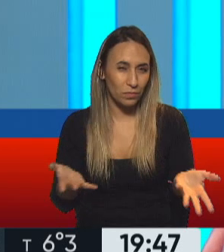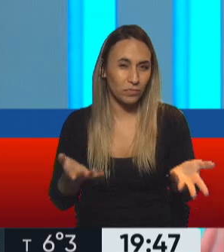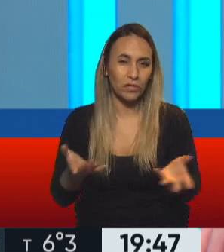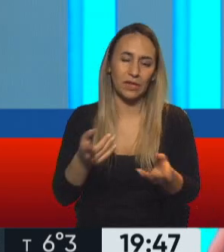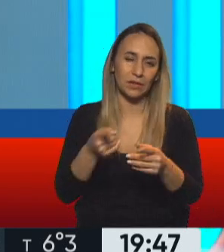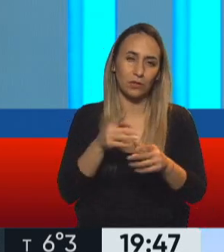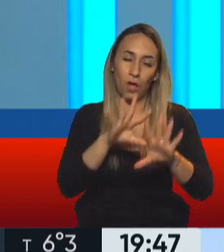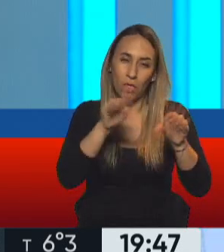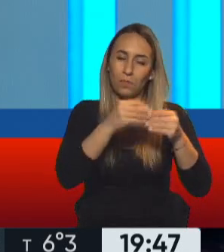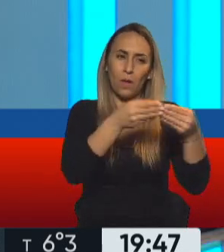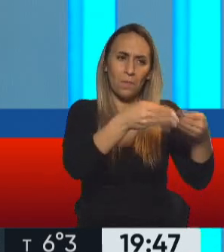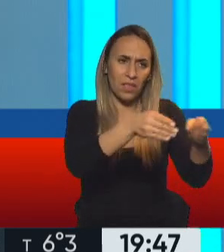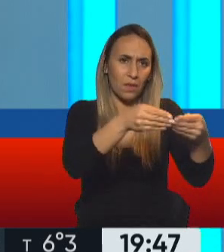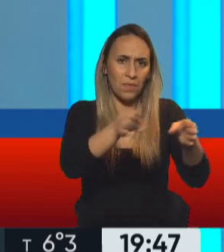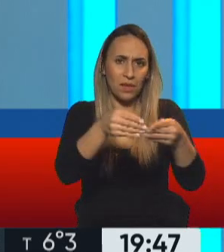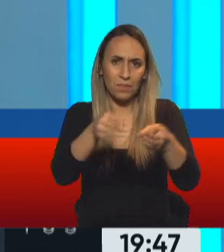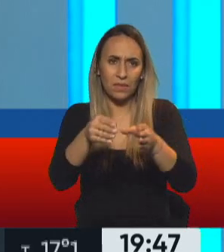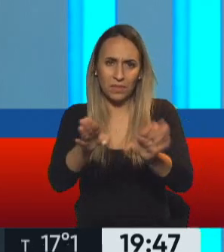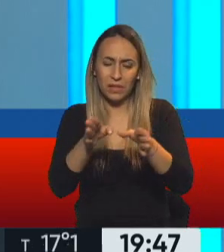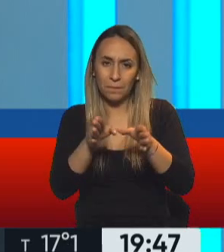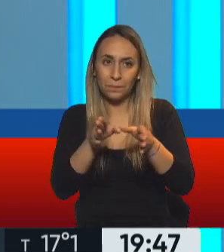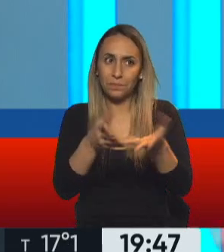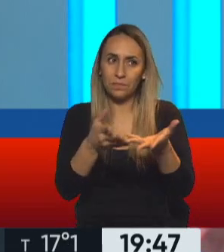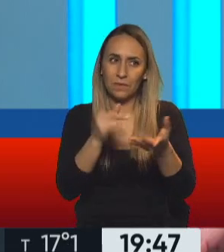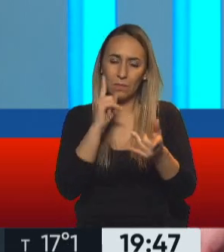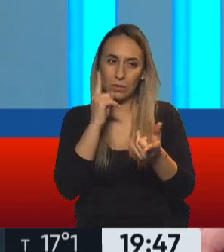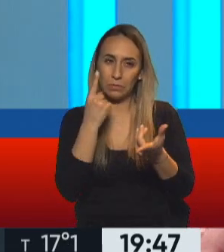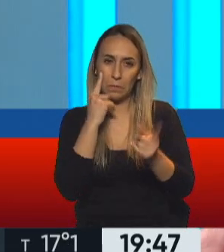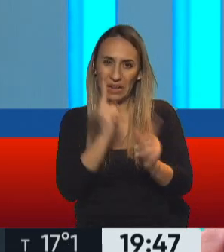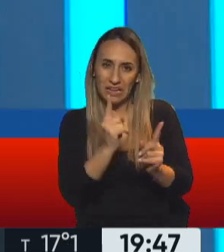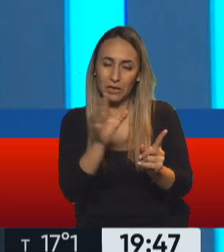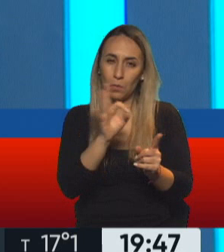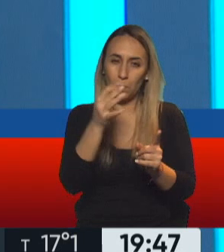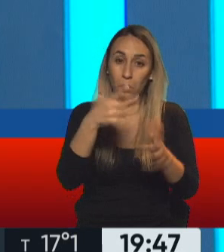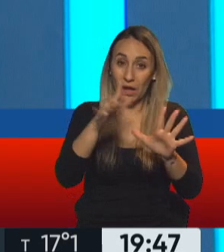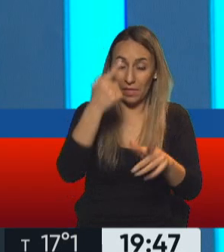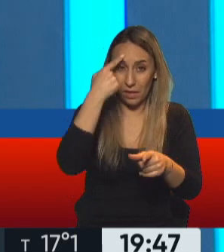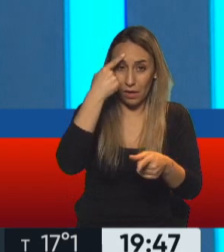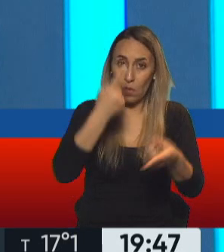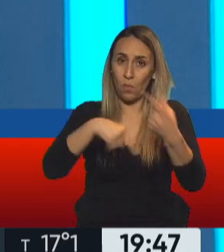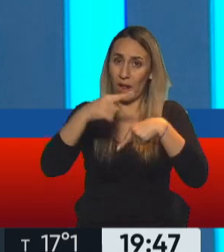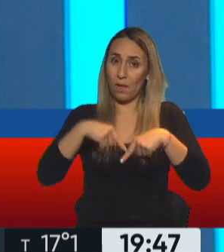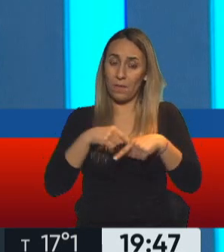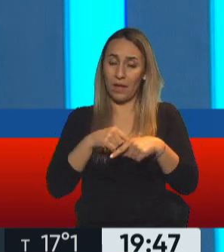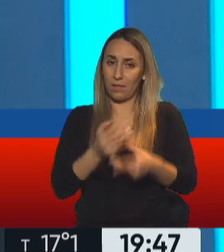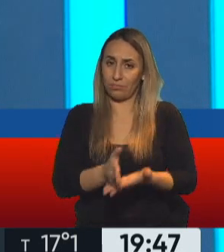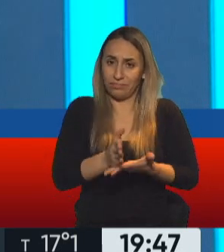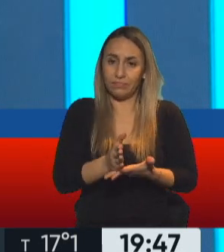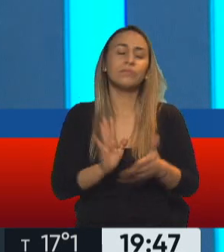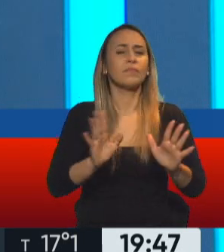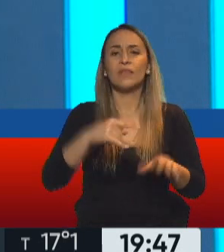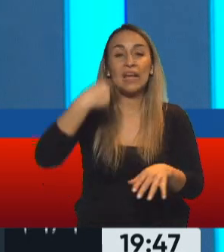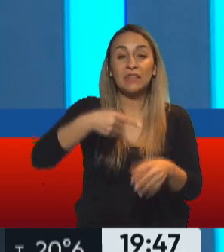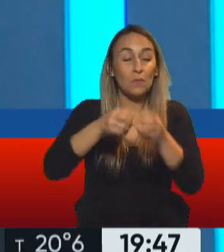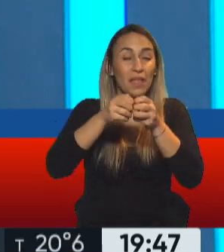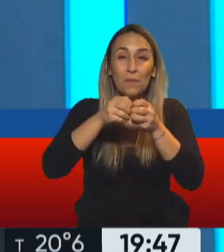este tipo de ampliaciones se hacen mirando qué pasa y se podría volver atrás. Siempre, desde que empezó la pandemia, decimos lo mismo, ¿no? Ninguna cosa